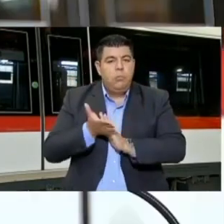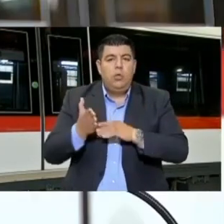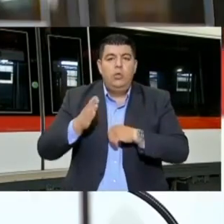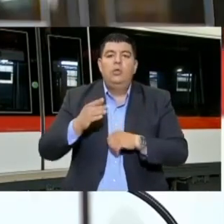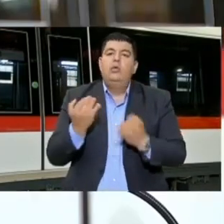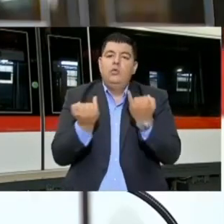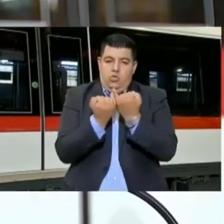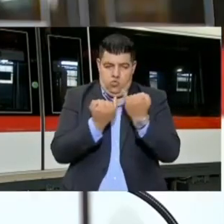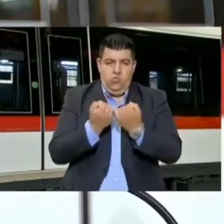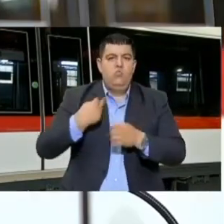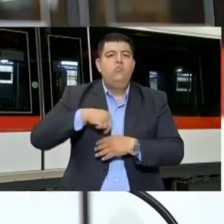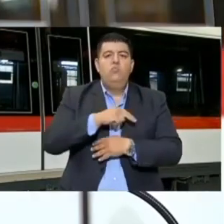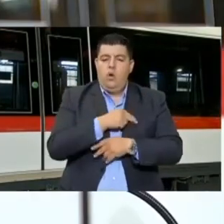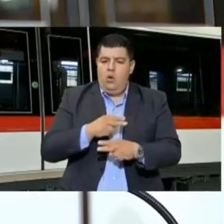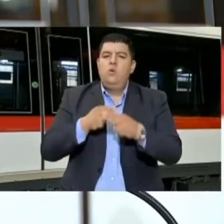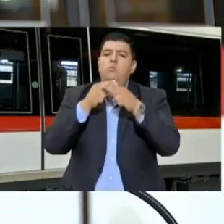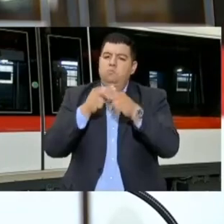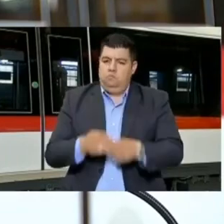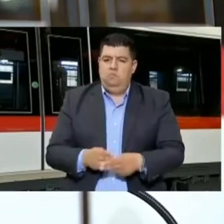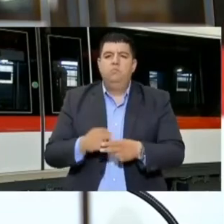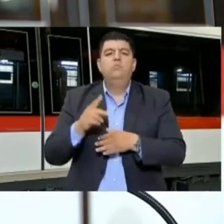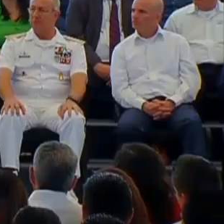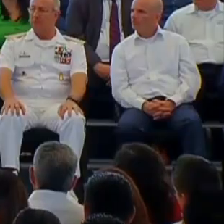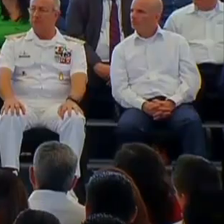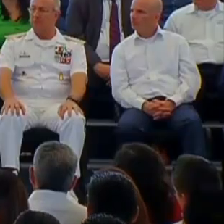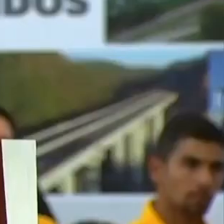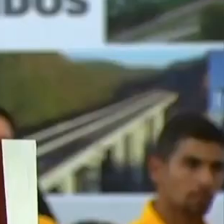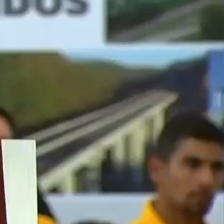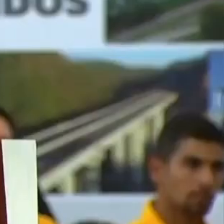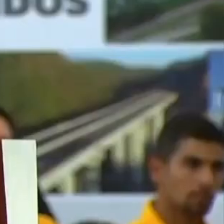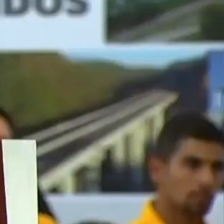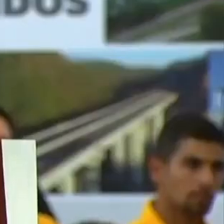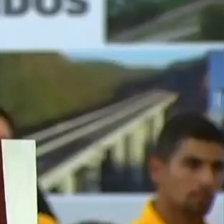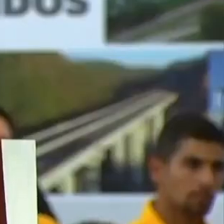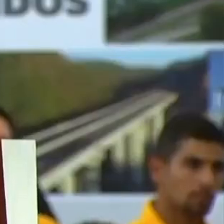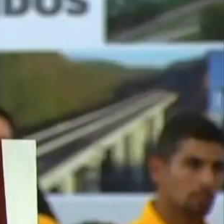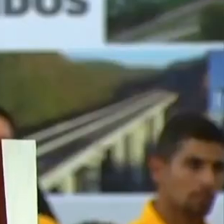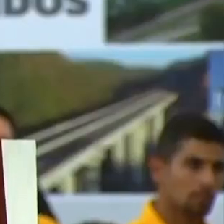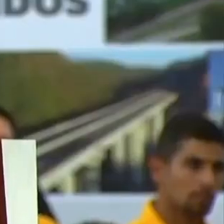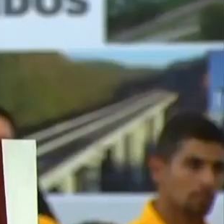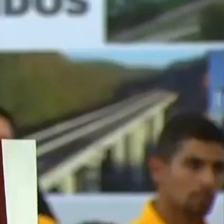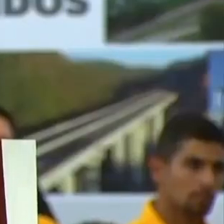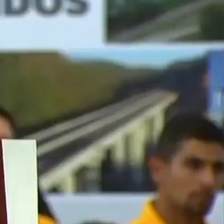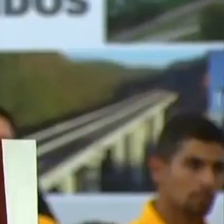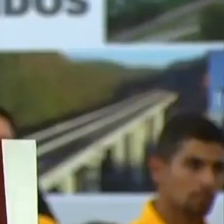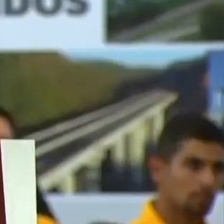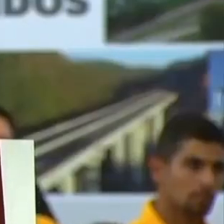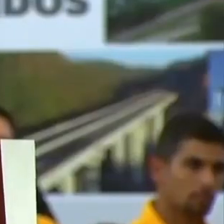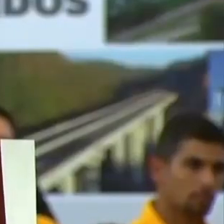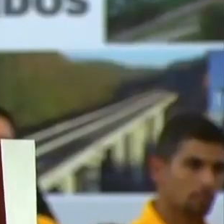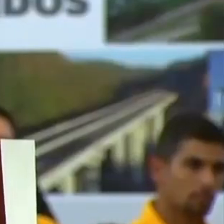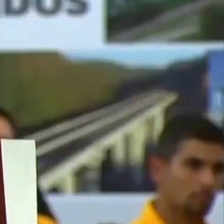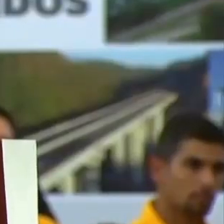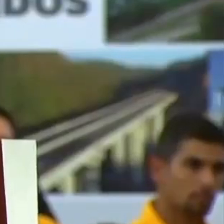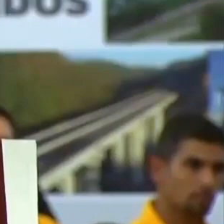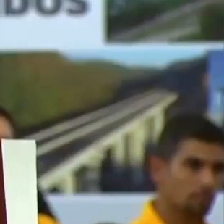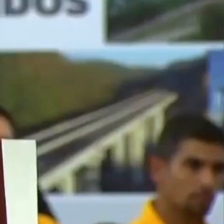ya no se pida moche, que no haya